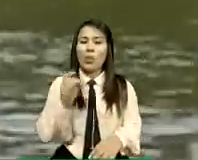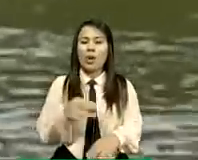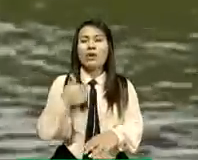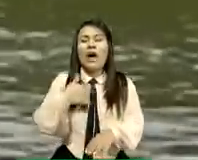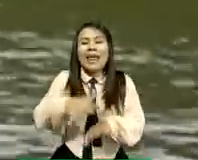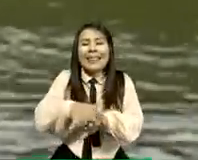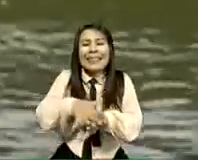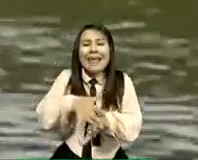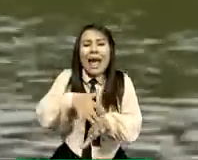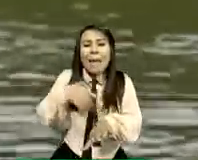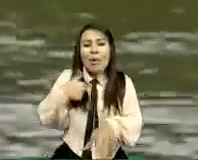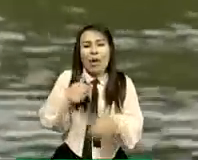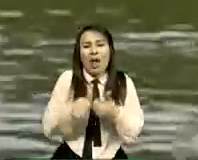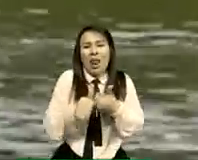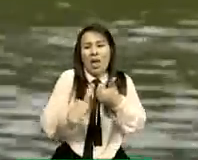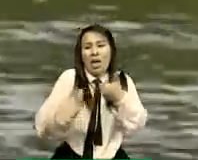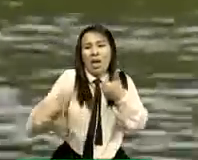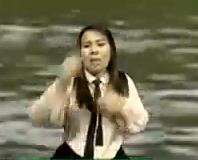de la canoa.